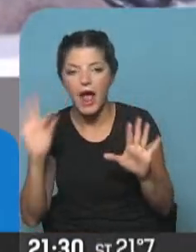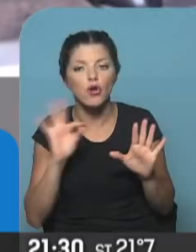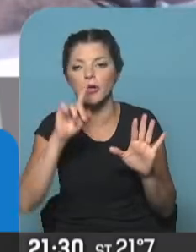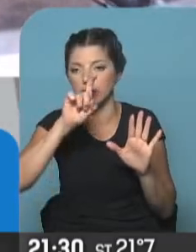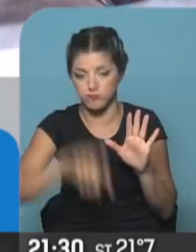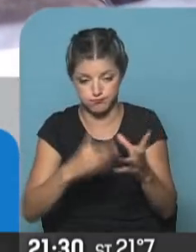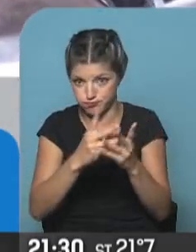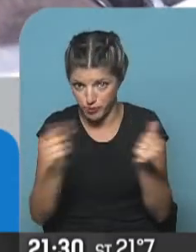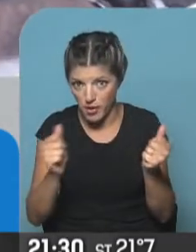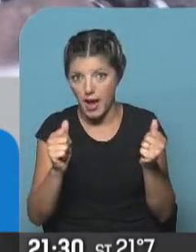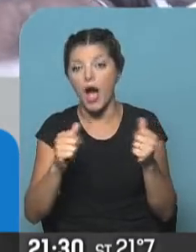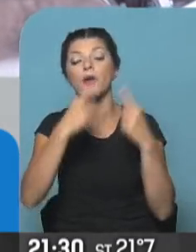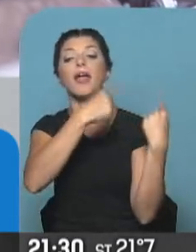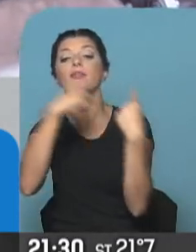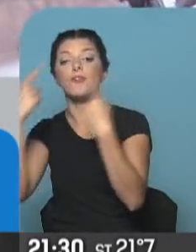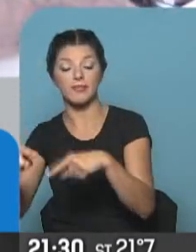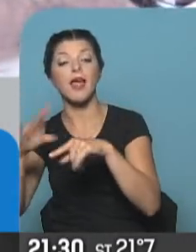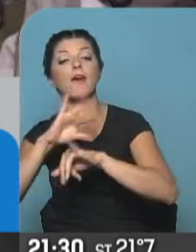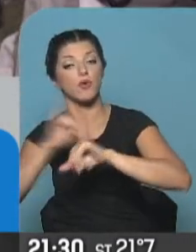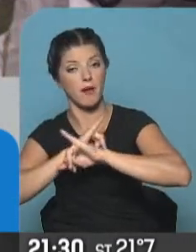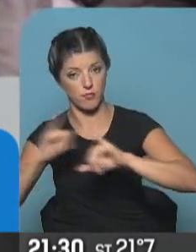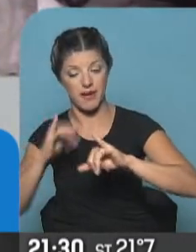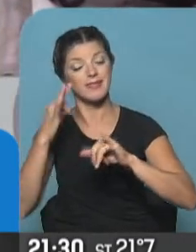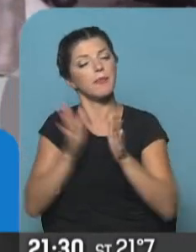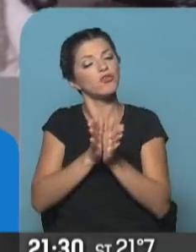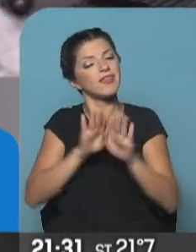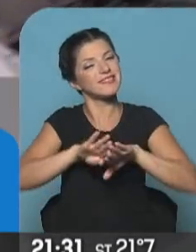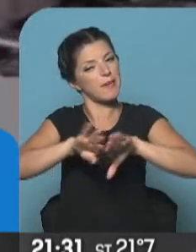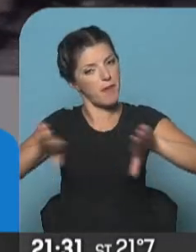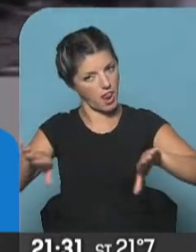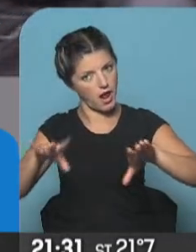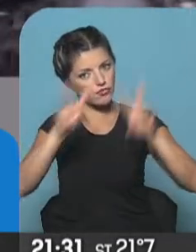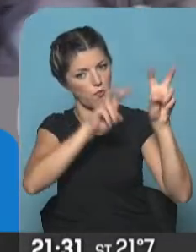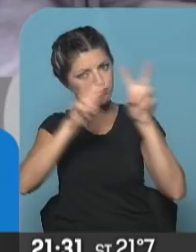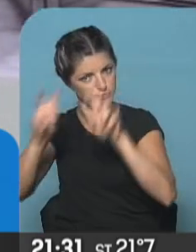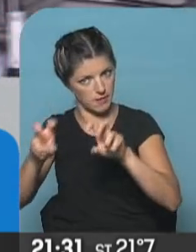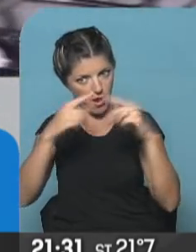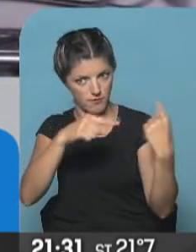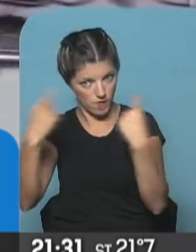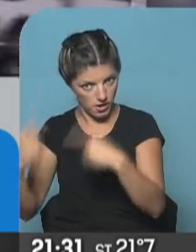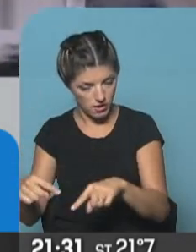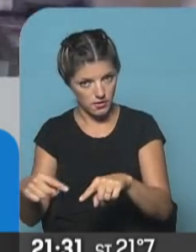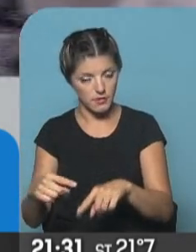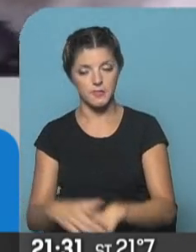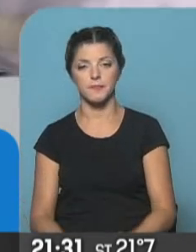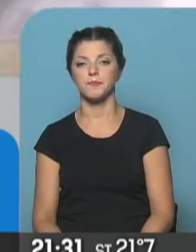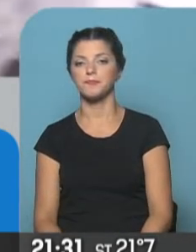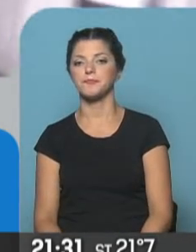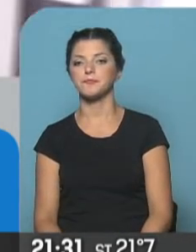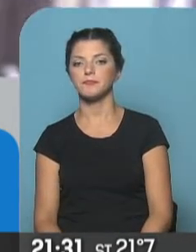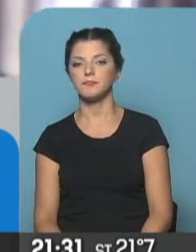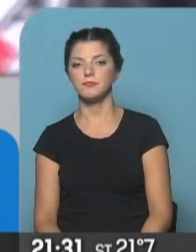los defectos o no defectos que había tenido la comunicación. Creo que esto es lo primero que tenemos que entender, porque acá ha